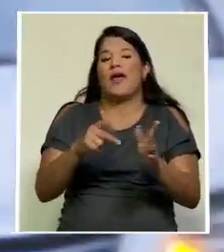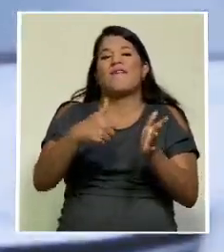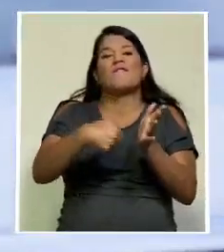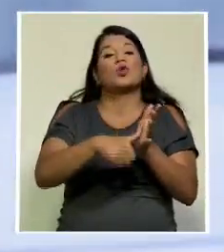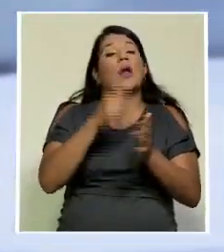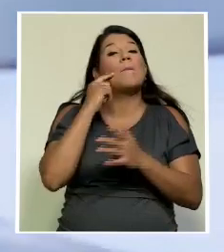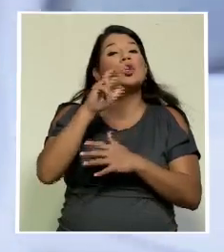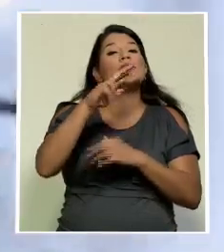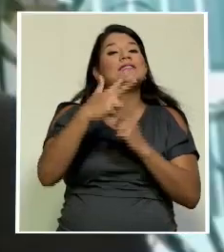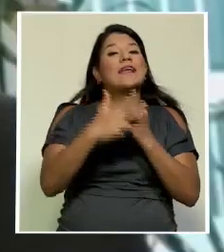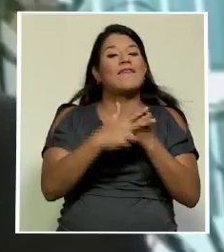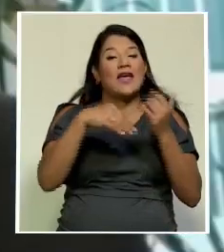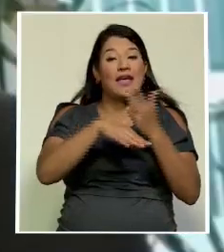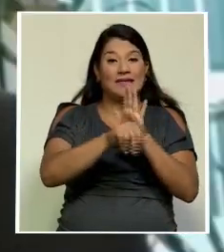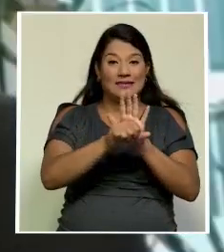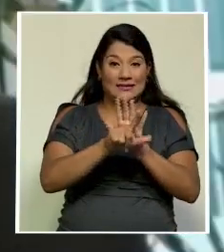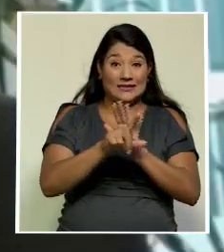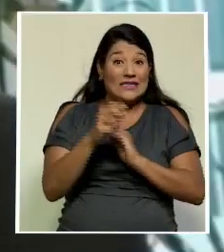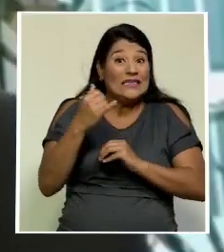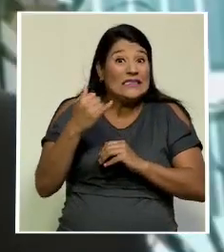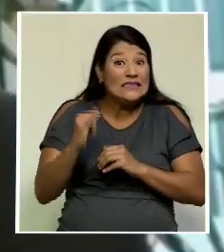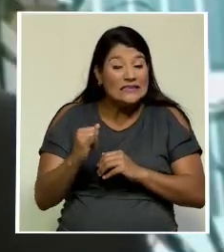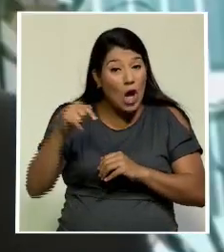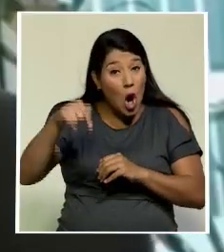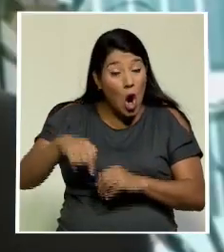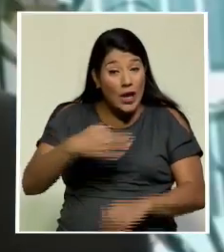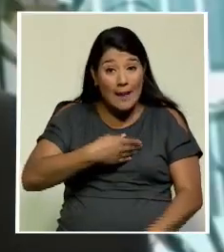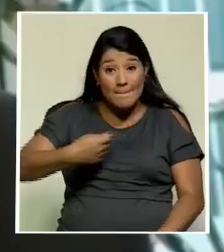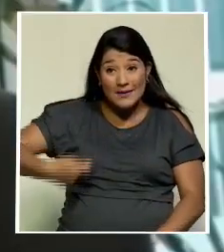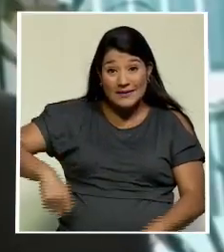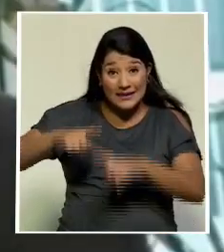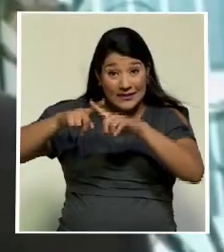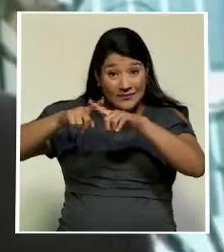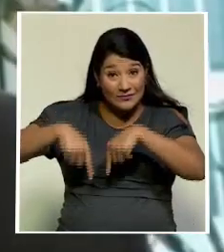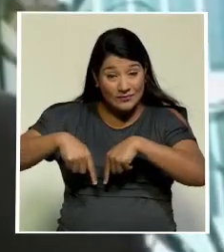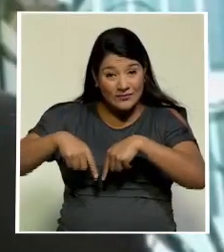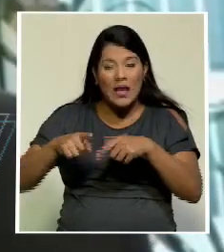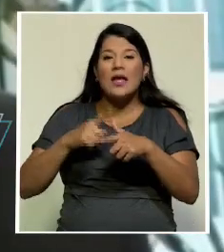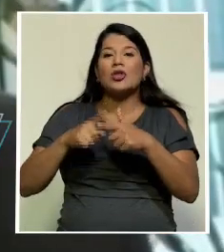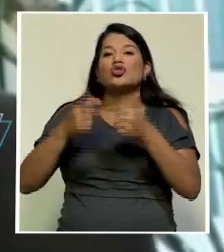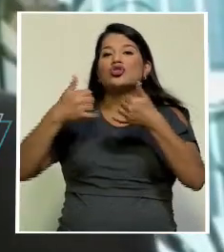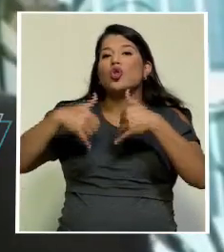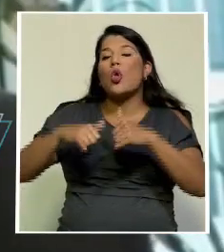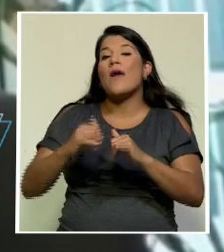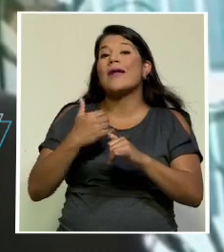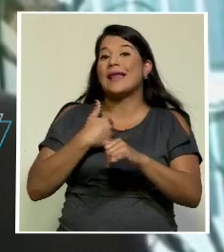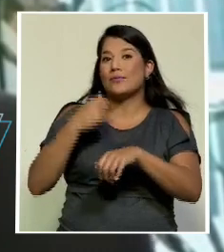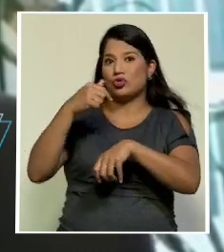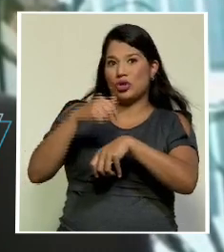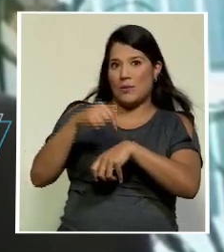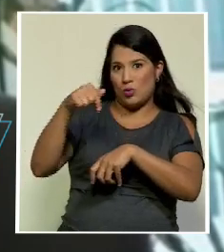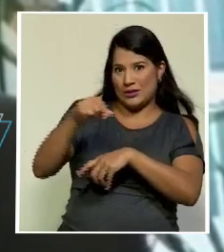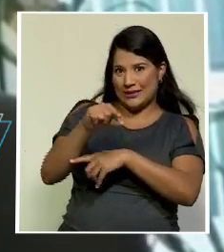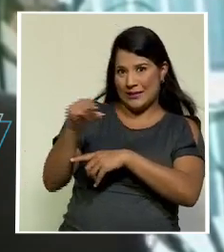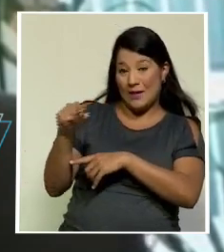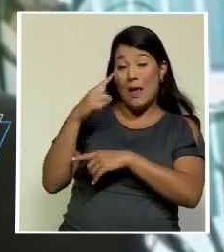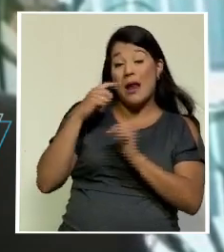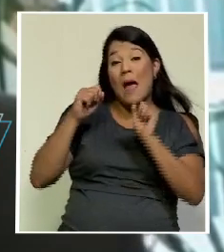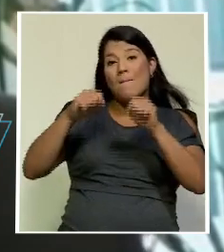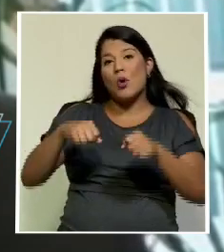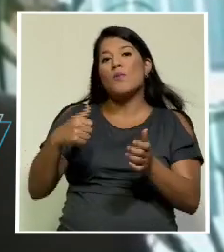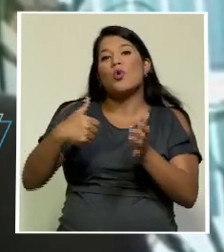fuera hoy, digamos, todavía tendríamos tiempo en esta semana de votar un